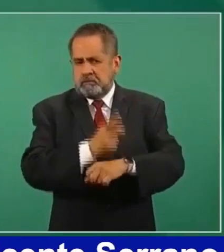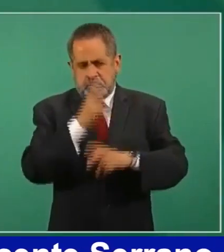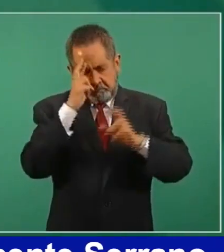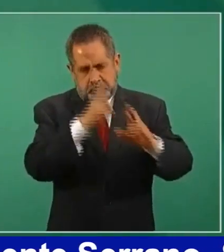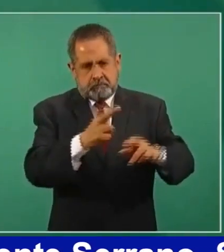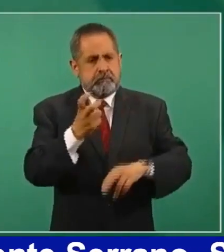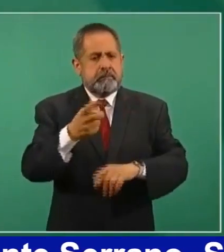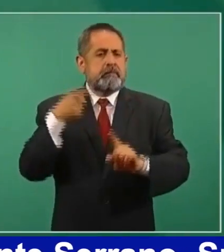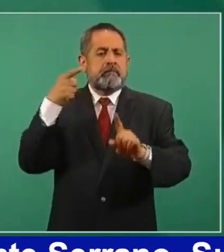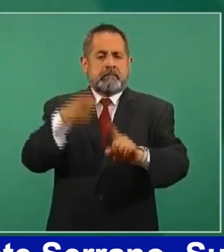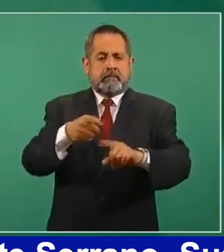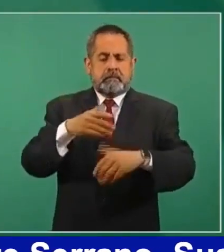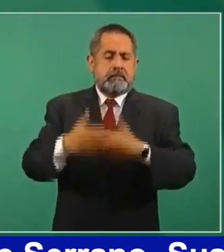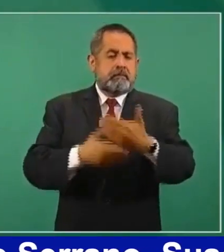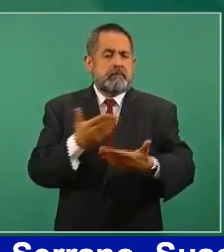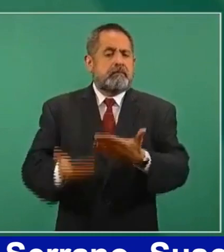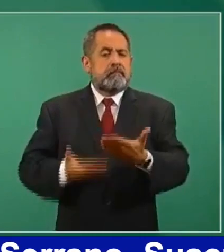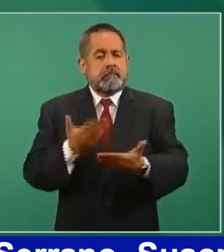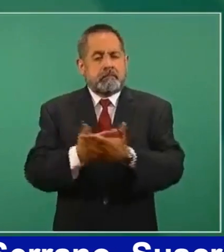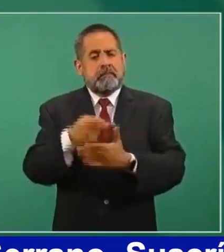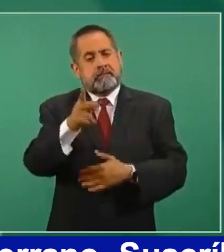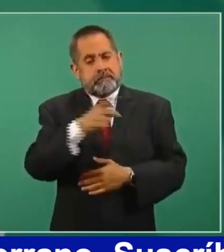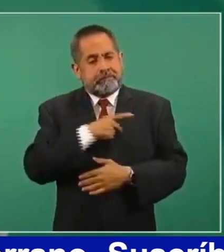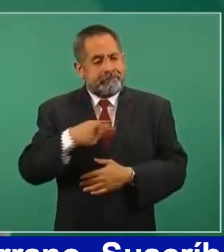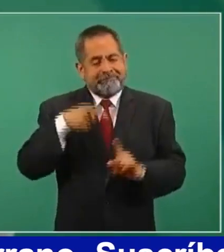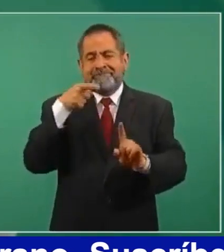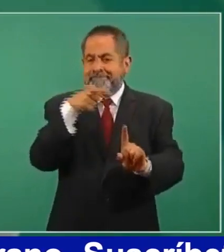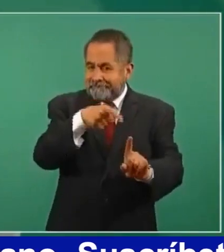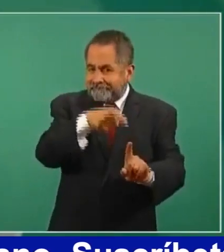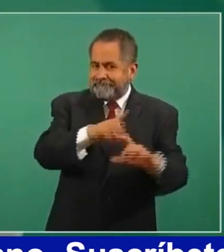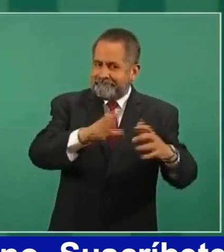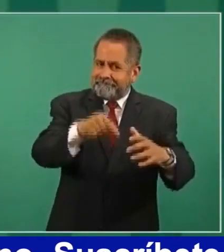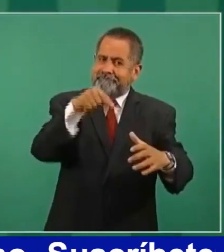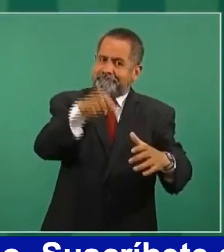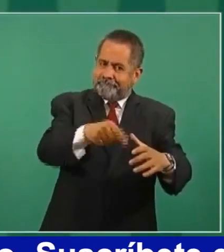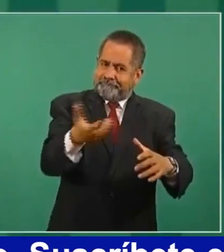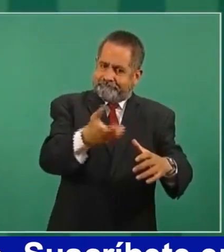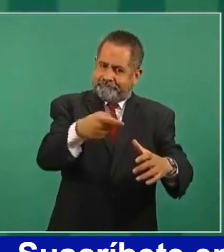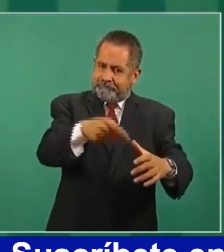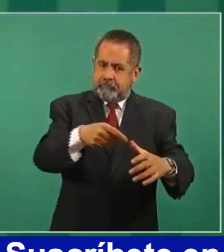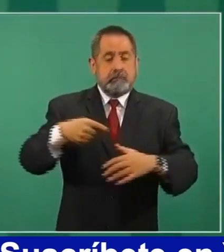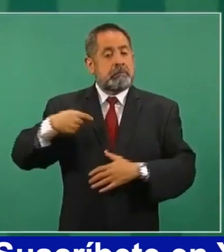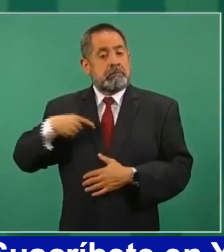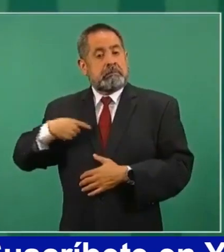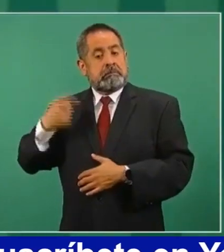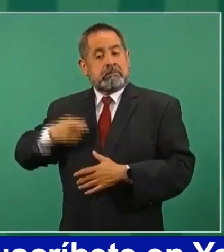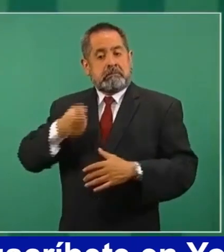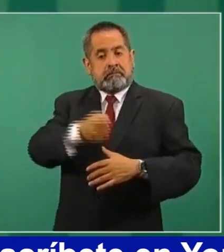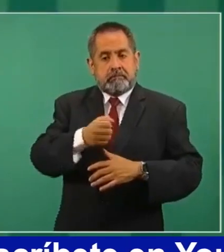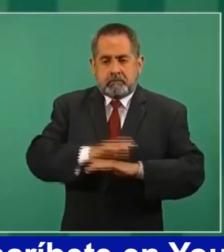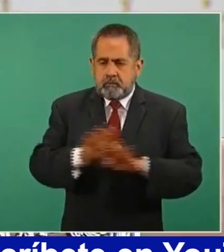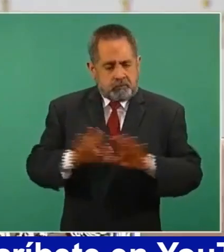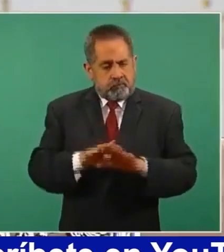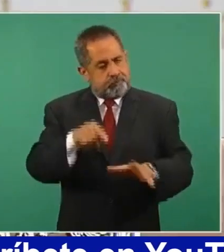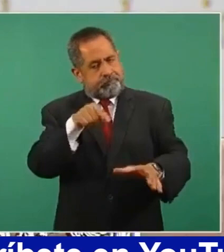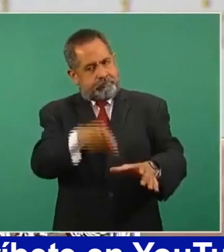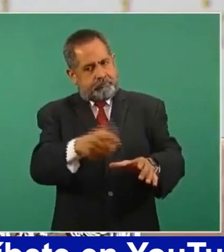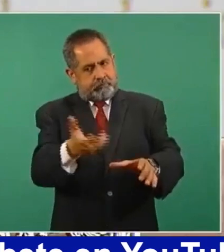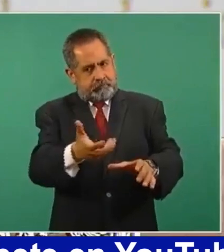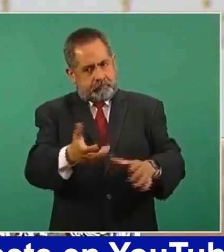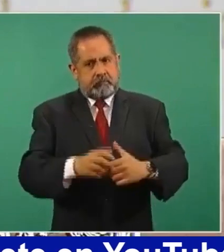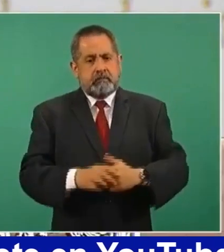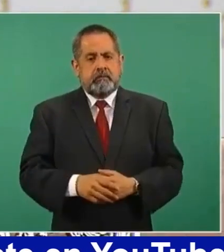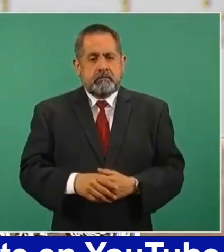esa es la propuesta, pero tiene que salir de ellos, nada de imponer. Y yo